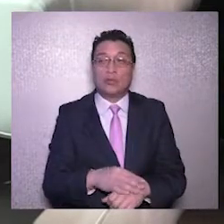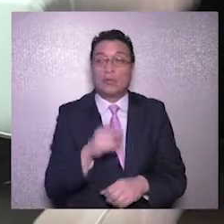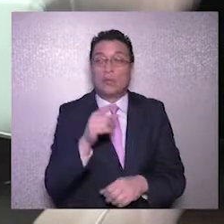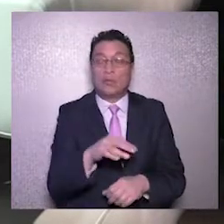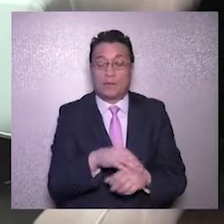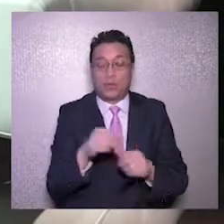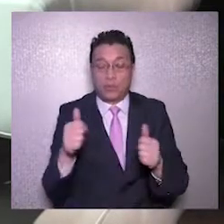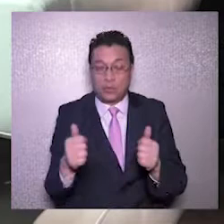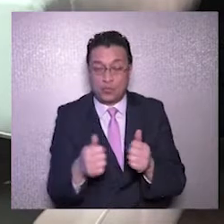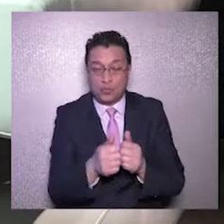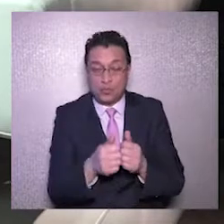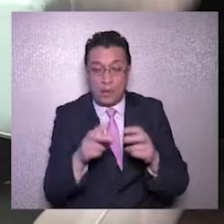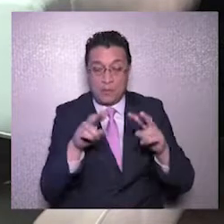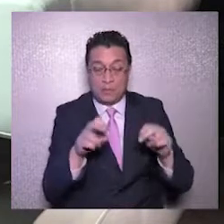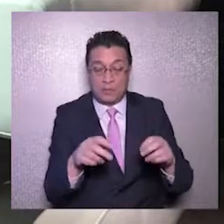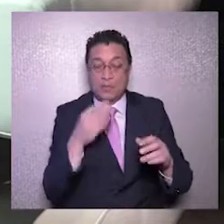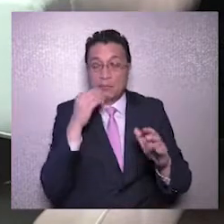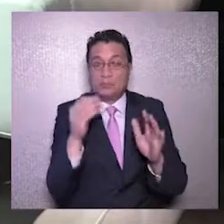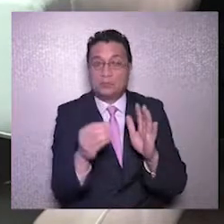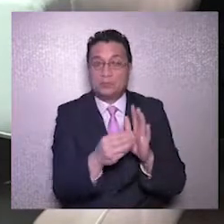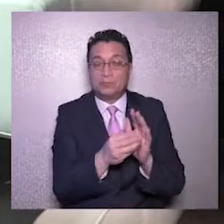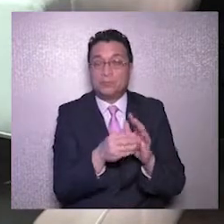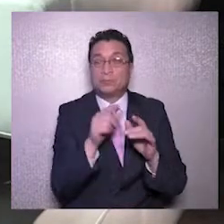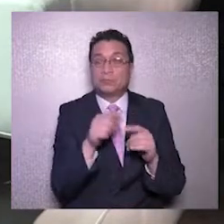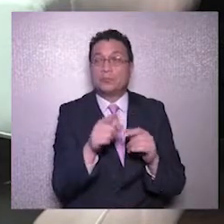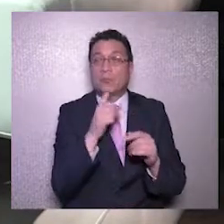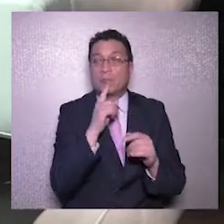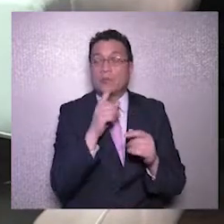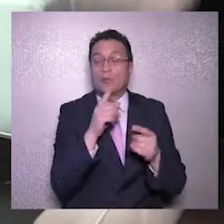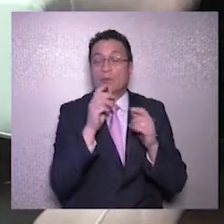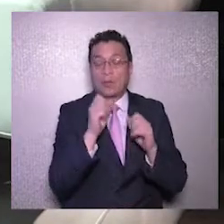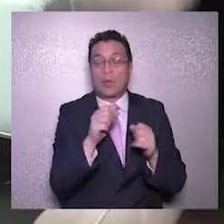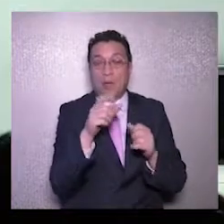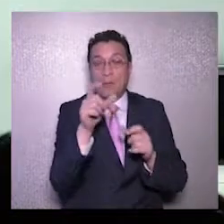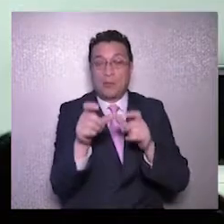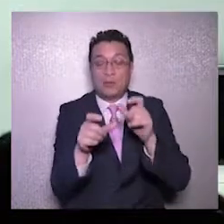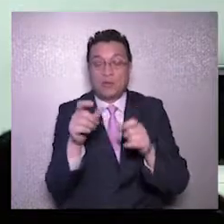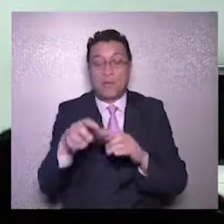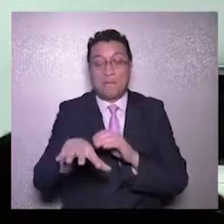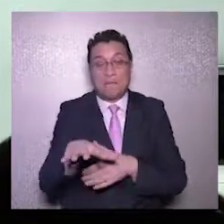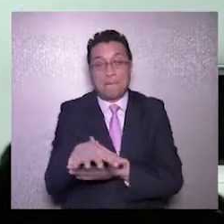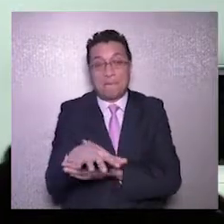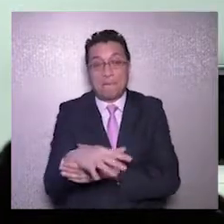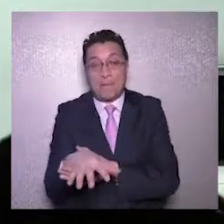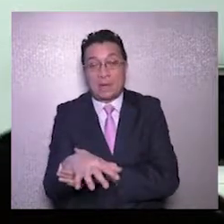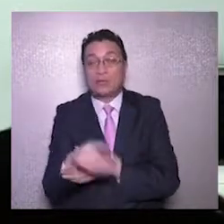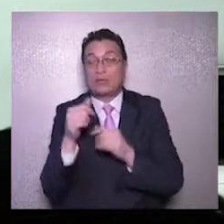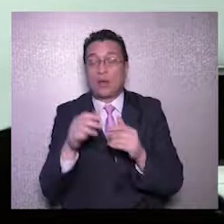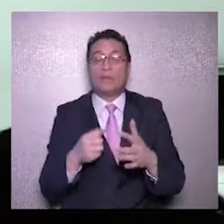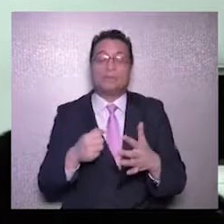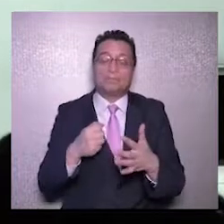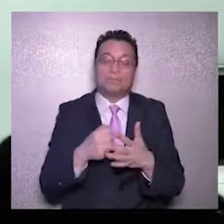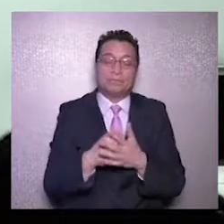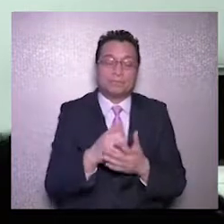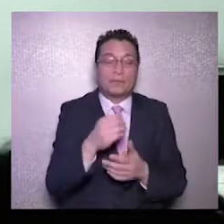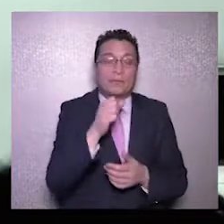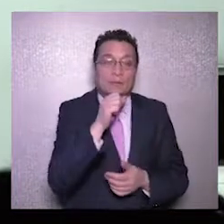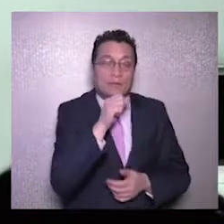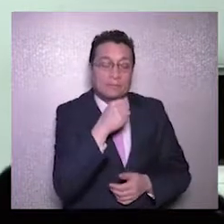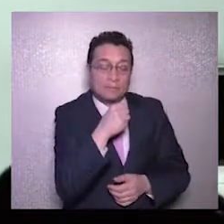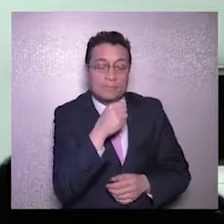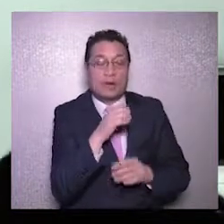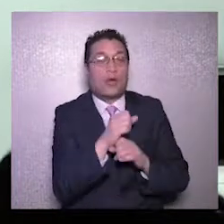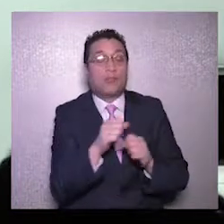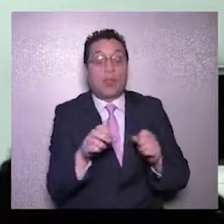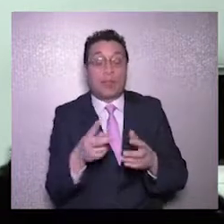de su investigación, aplica un dispositivo de estimulación medular para que pacientes con Parkinson, que llegan a una etapa final de rigidez en que no se pueden